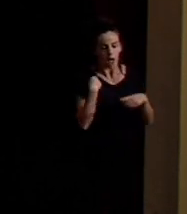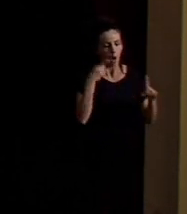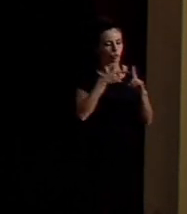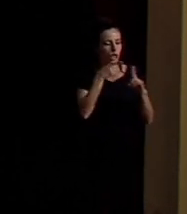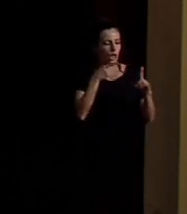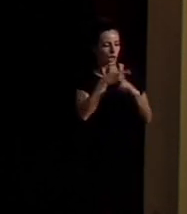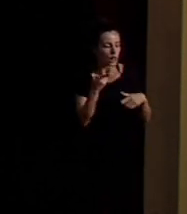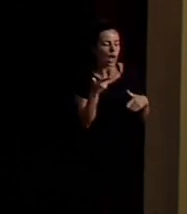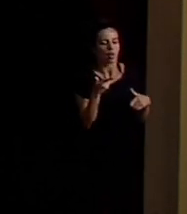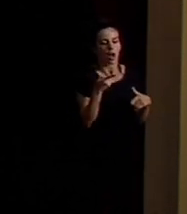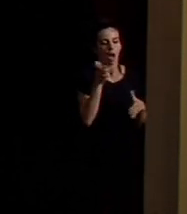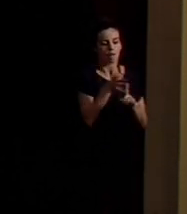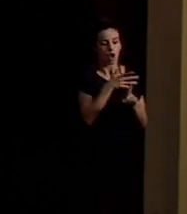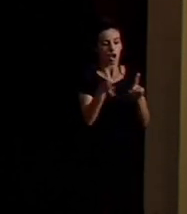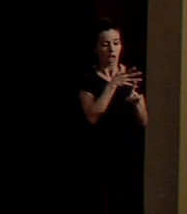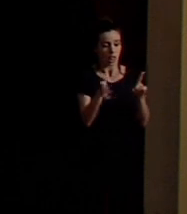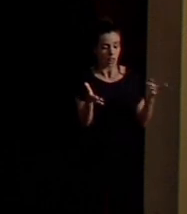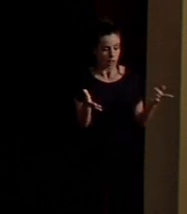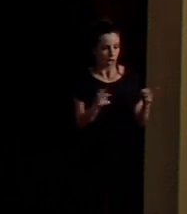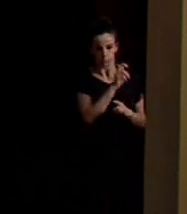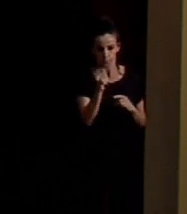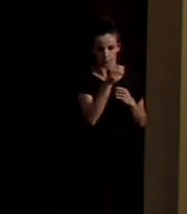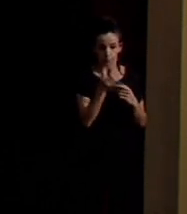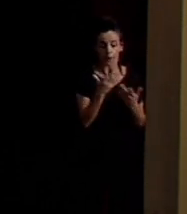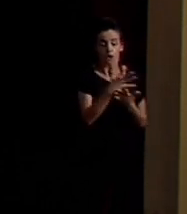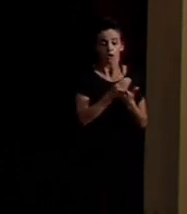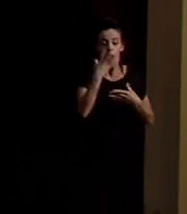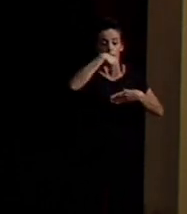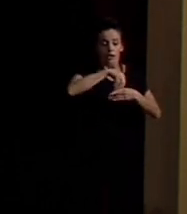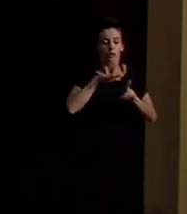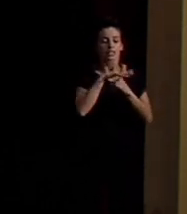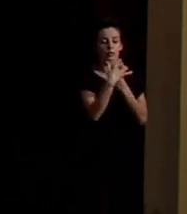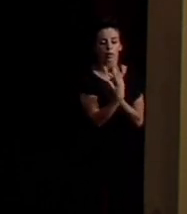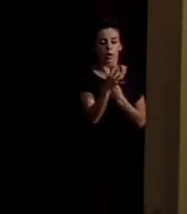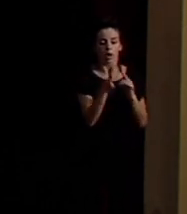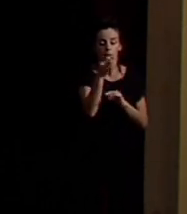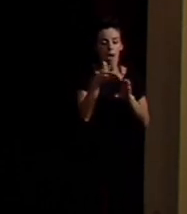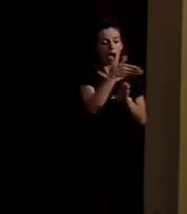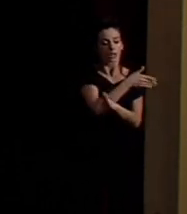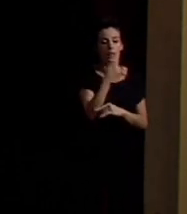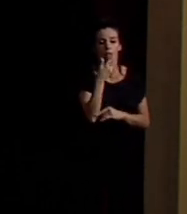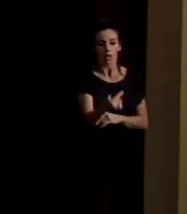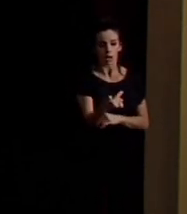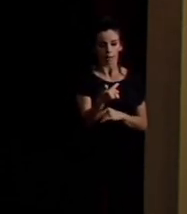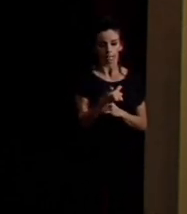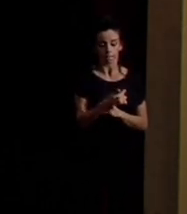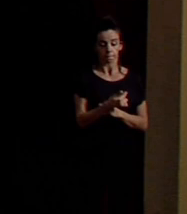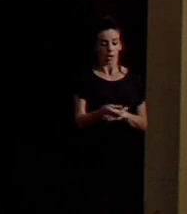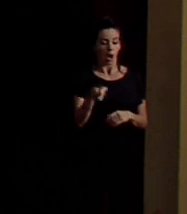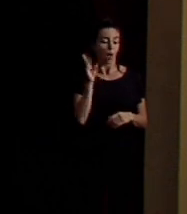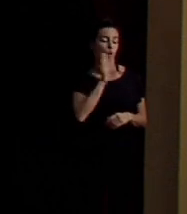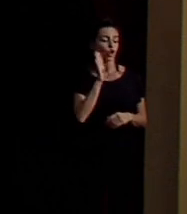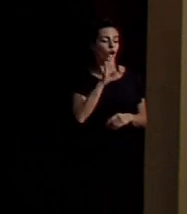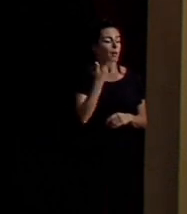violencia o la importancia de la fratría, ¿no? Todo eso, además, en un contexto donde, como también se decía antes, la pornografía